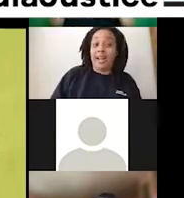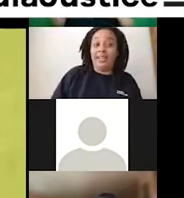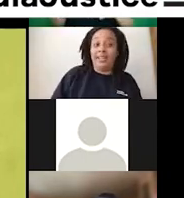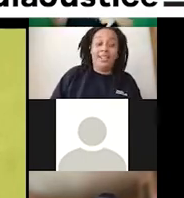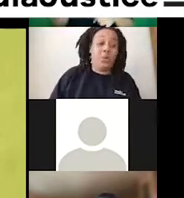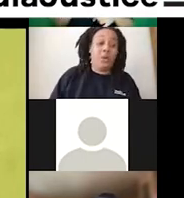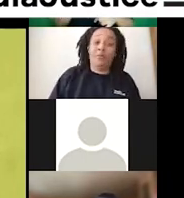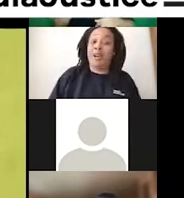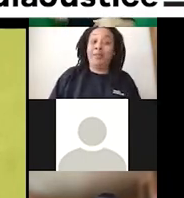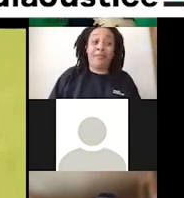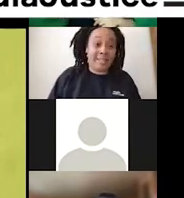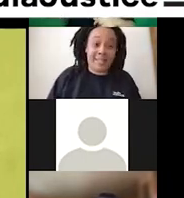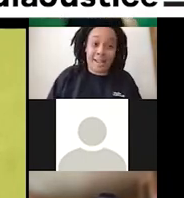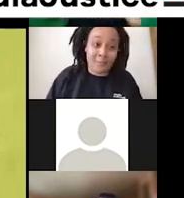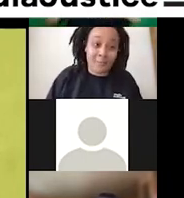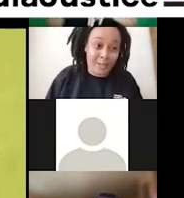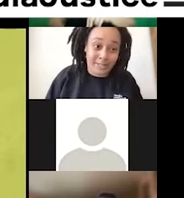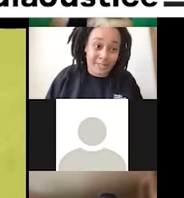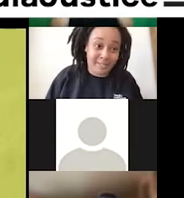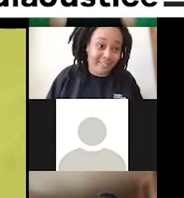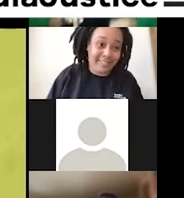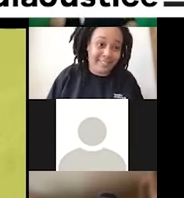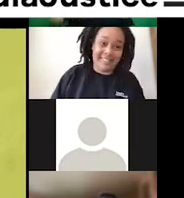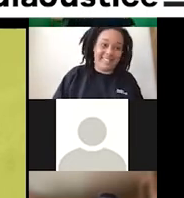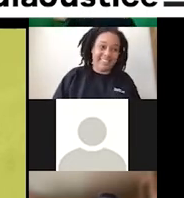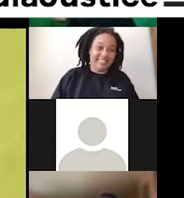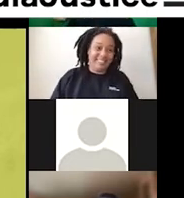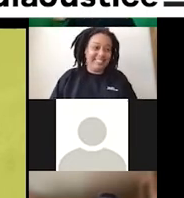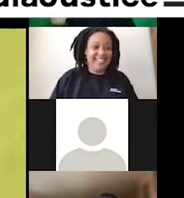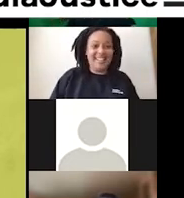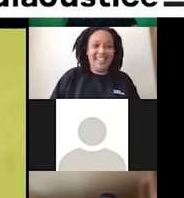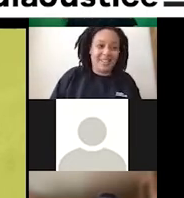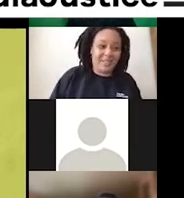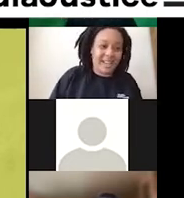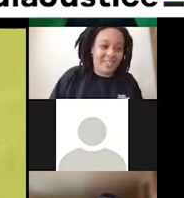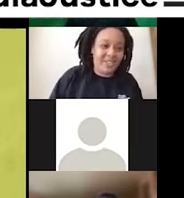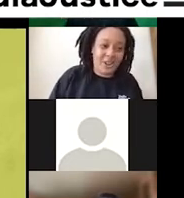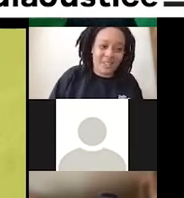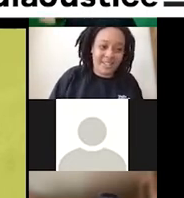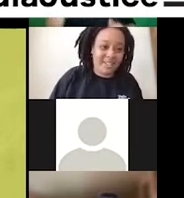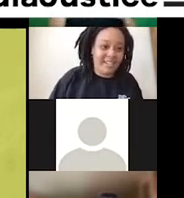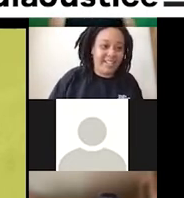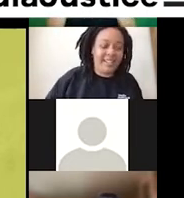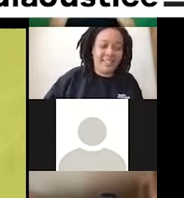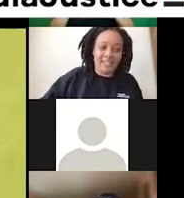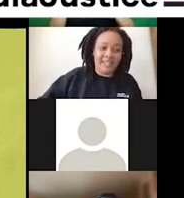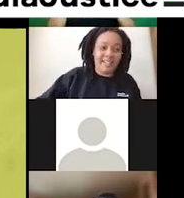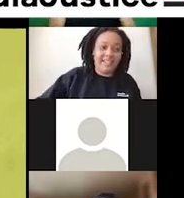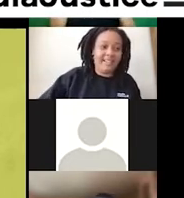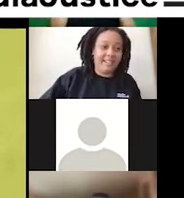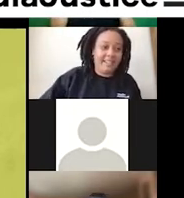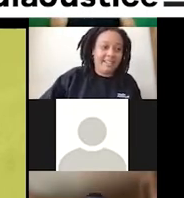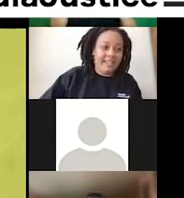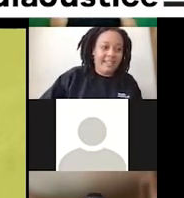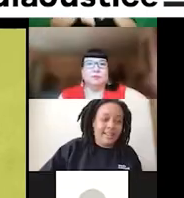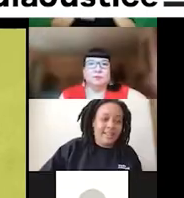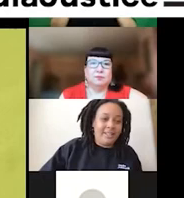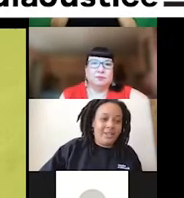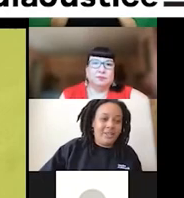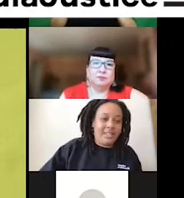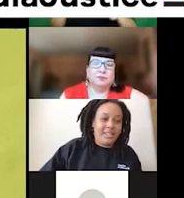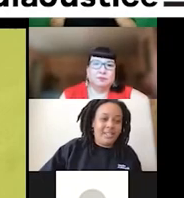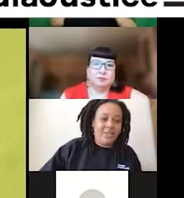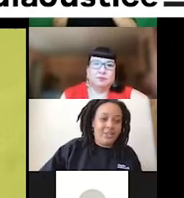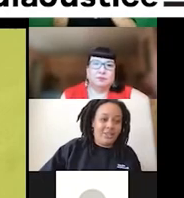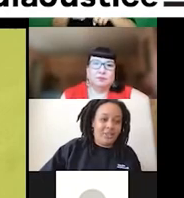si quizás voy a llamarles a pedirles que expliquen por qué están respondiendo de esta manera